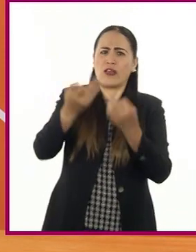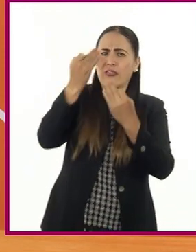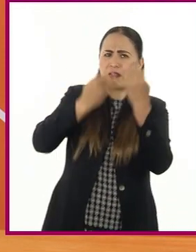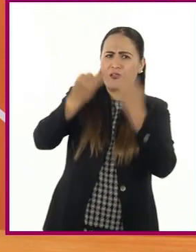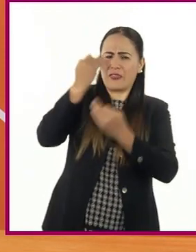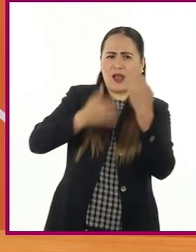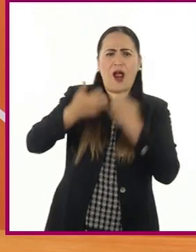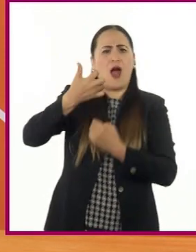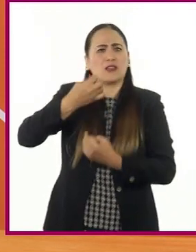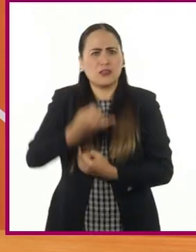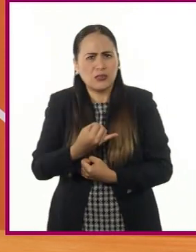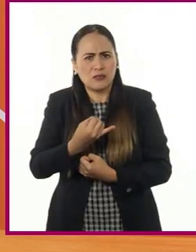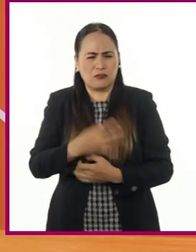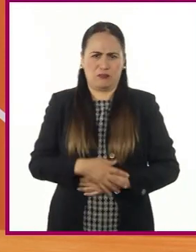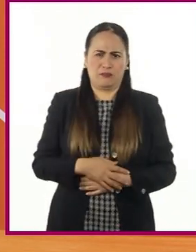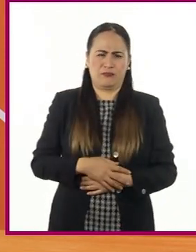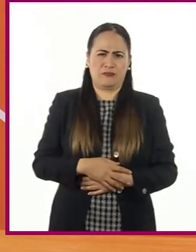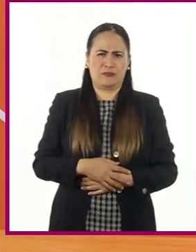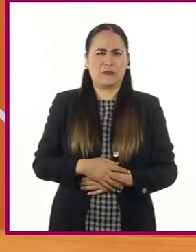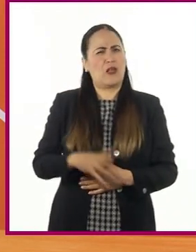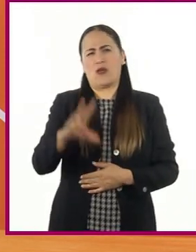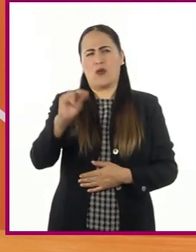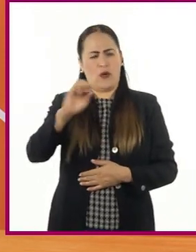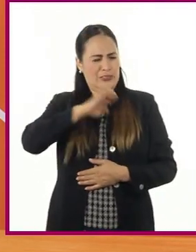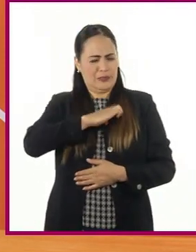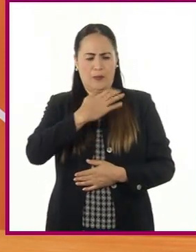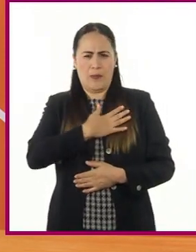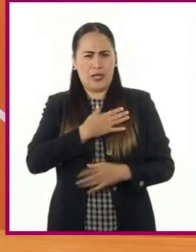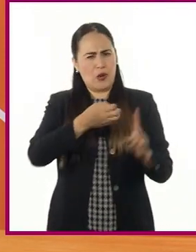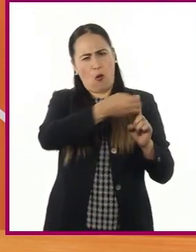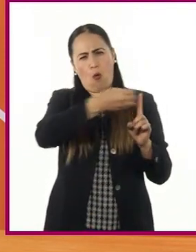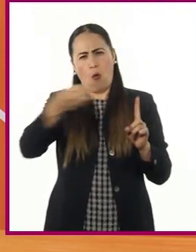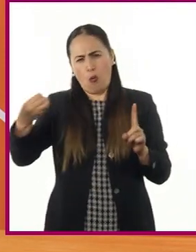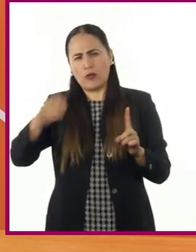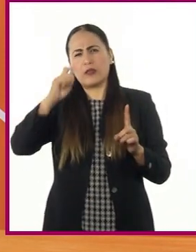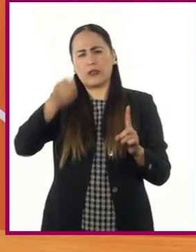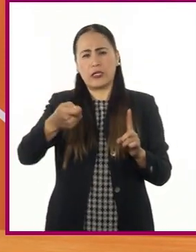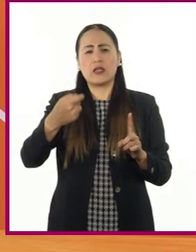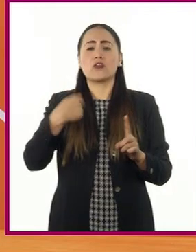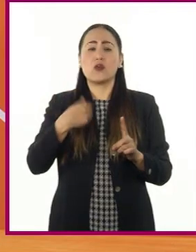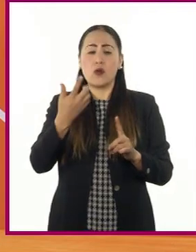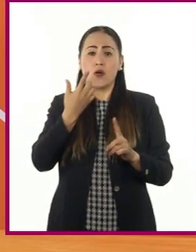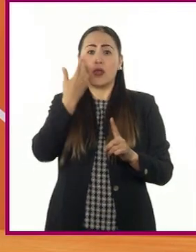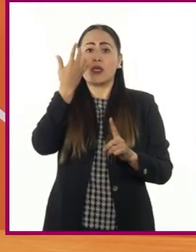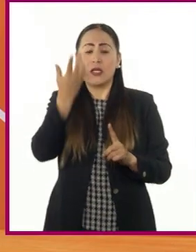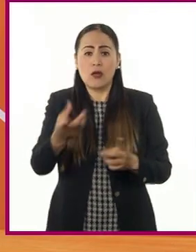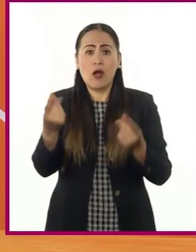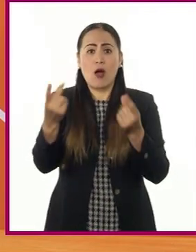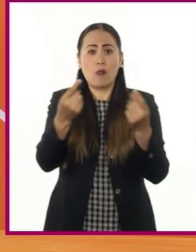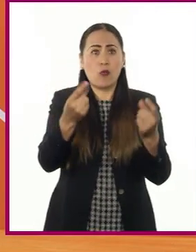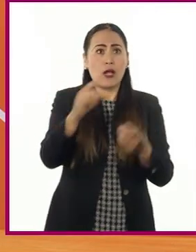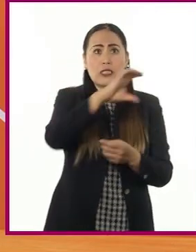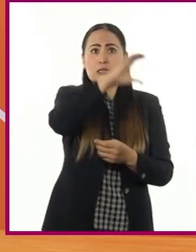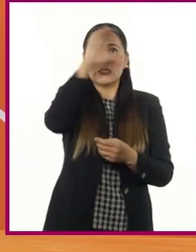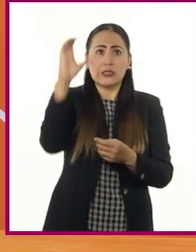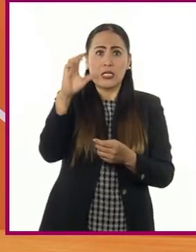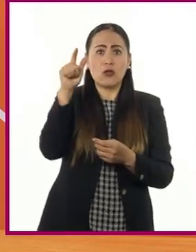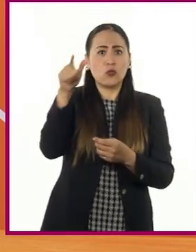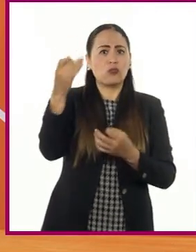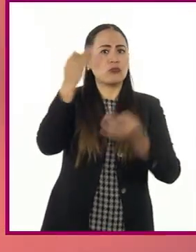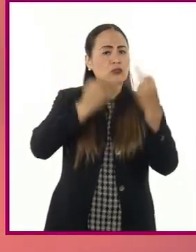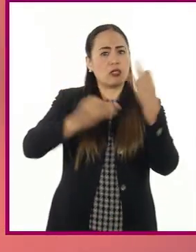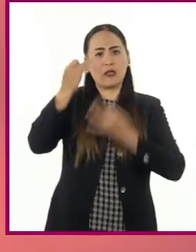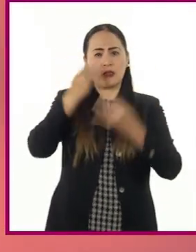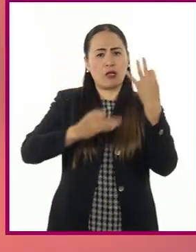forma natural en la que lo diría un hablante de español sería: pretendo apurar cielos, ya que me tratáis